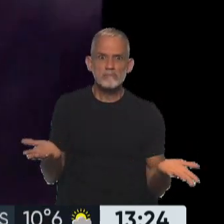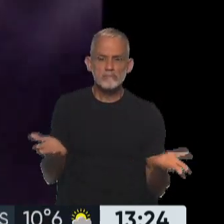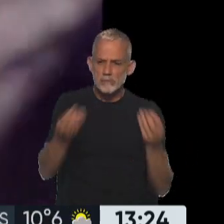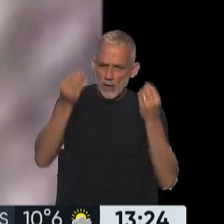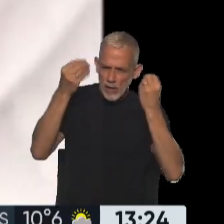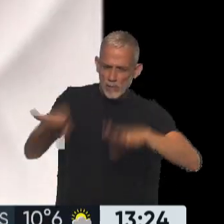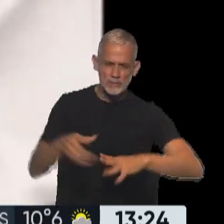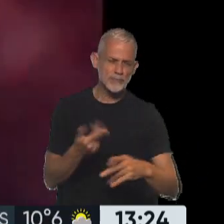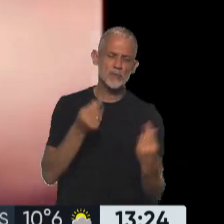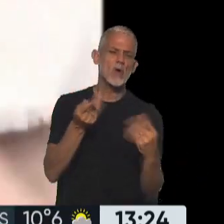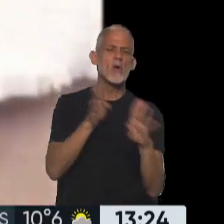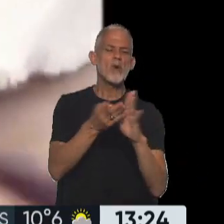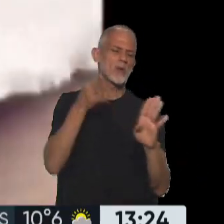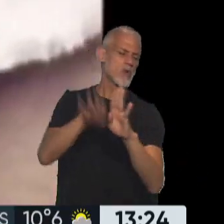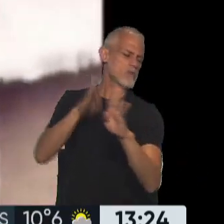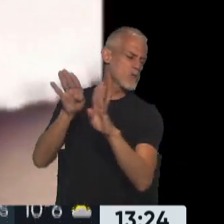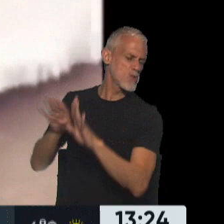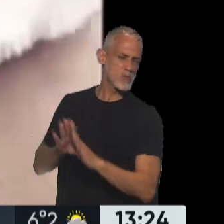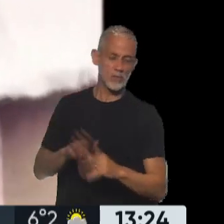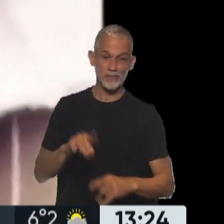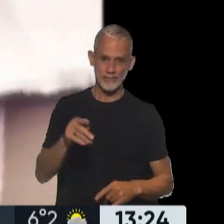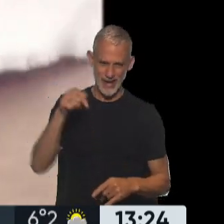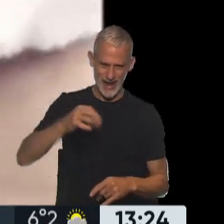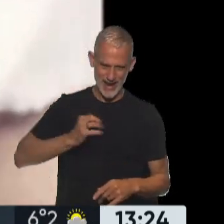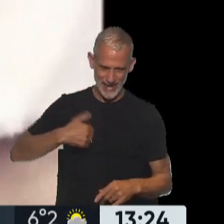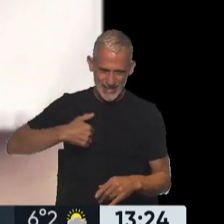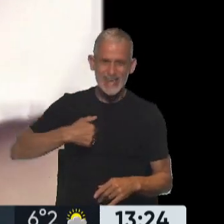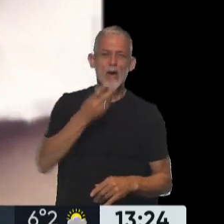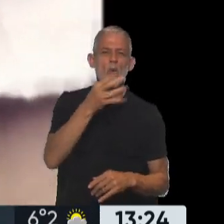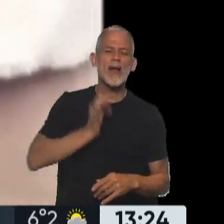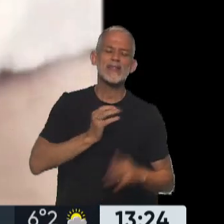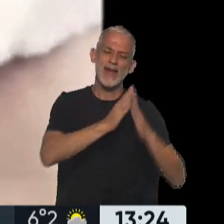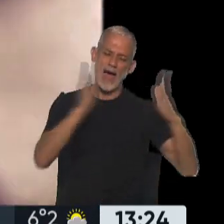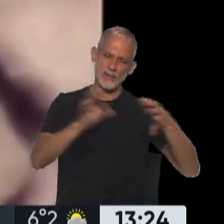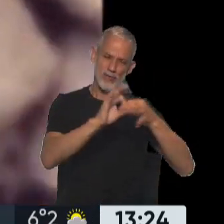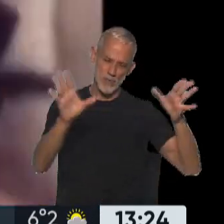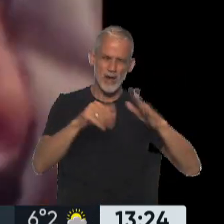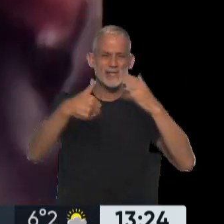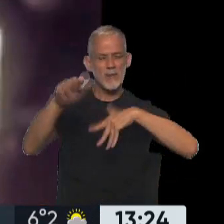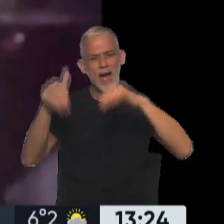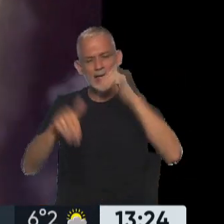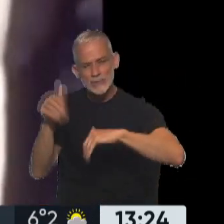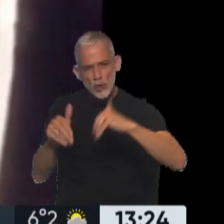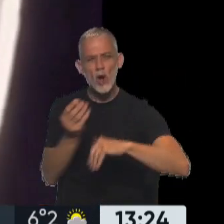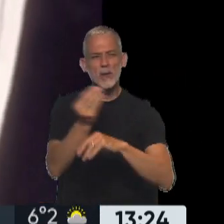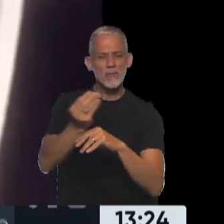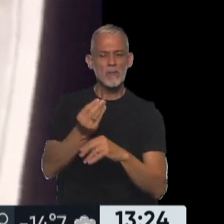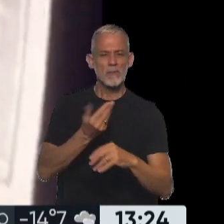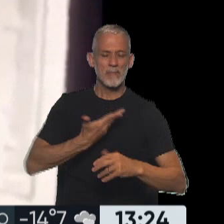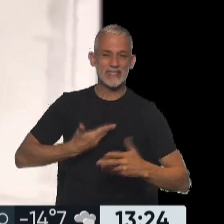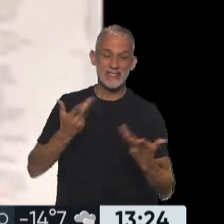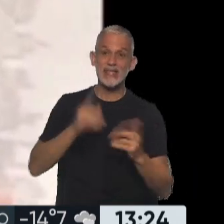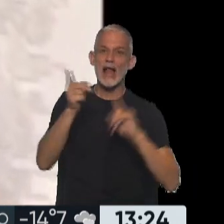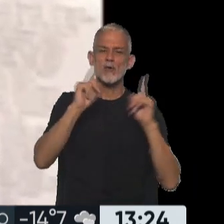le cerraron todas las puertas. Argentina está cumpliendo 40 años de democracia y hay elecciones presidenciales y en algunos candidatos se habla de